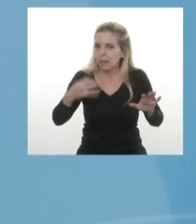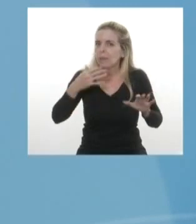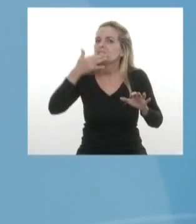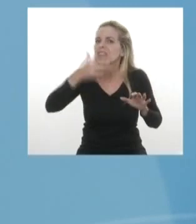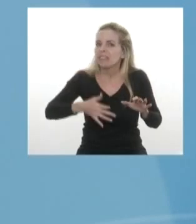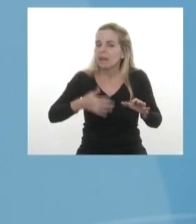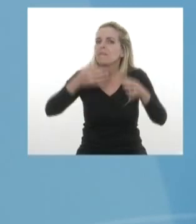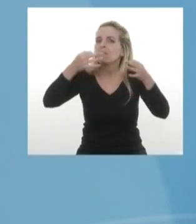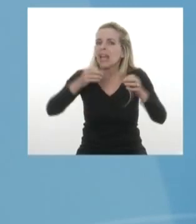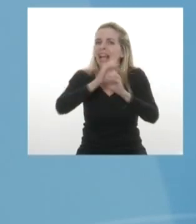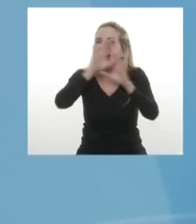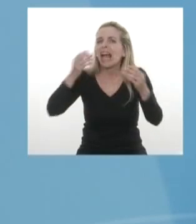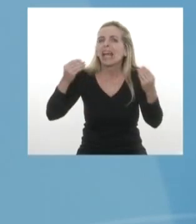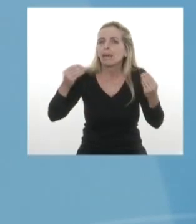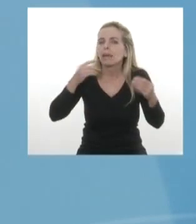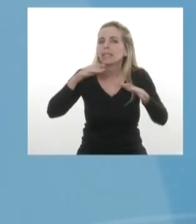nos ocurre.